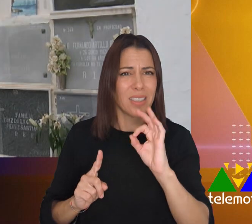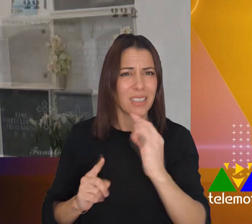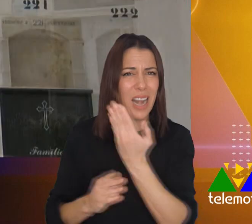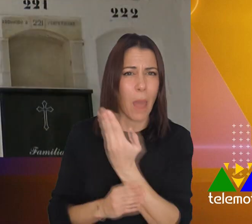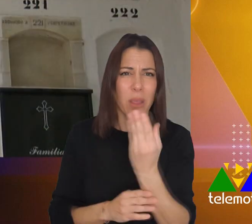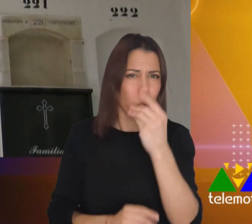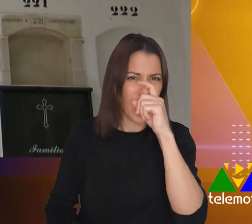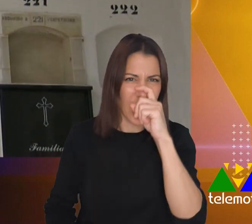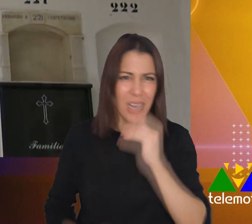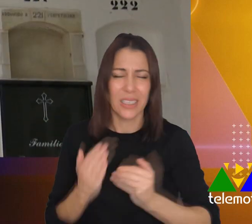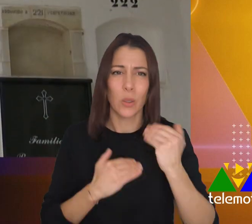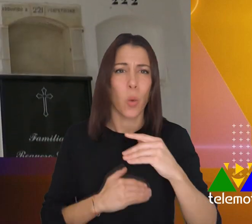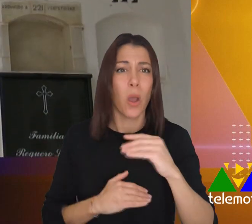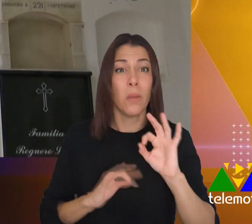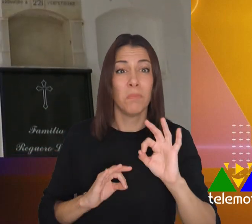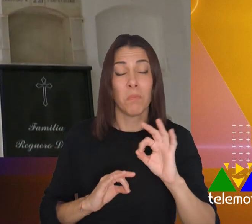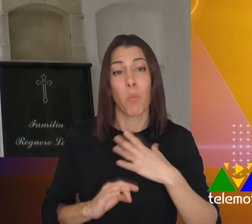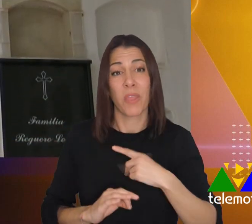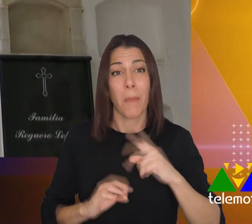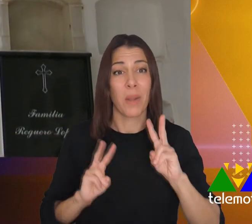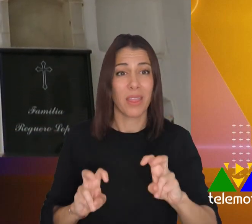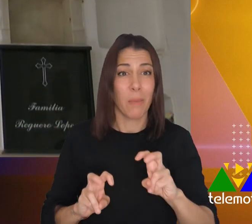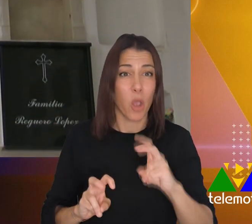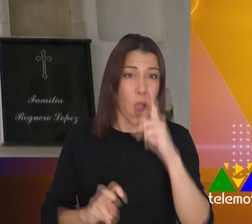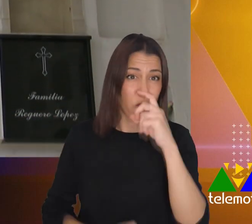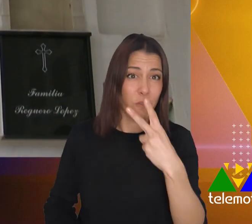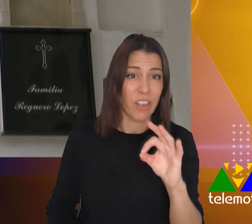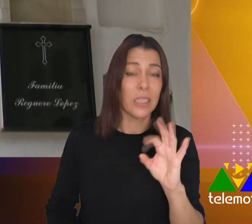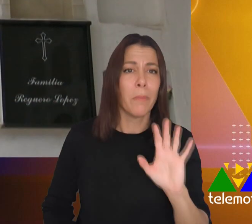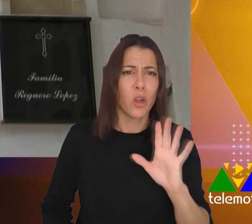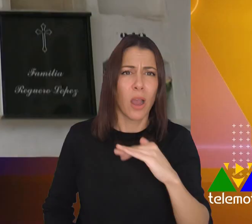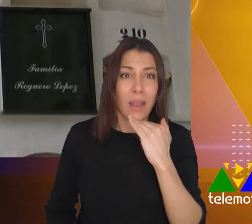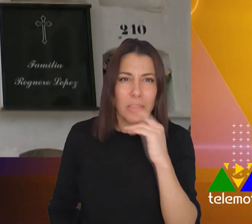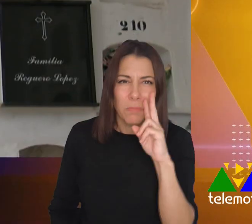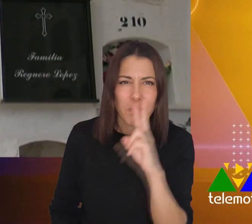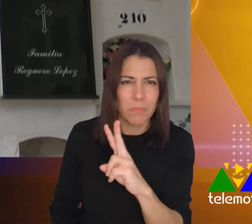muy antiguas, del principio de los 20. Esta que apenas se ve